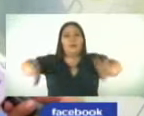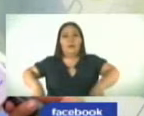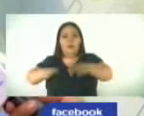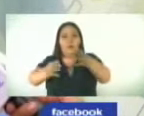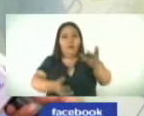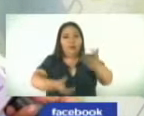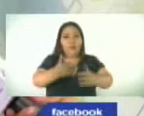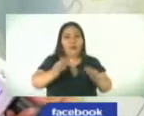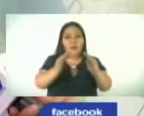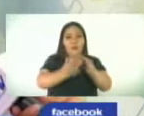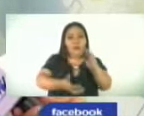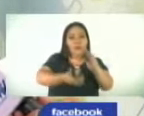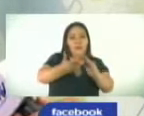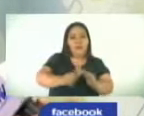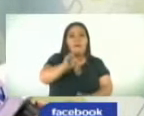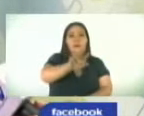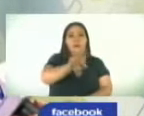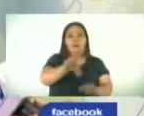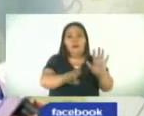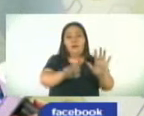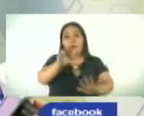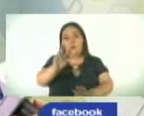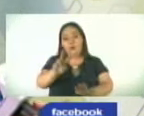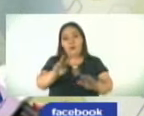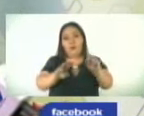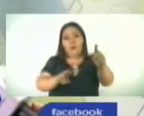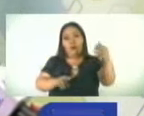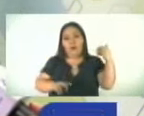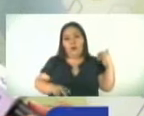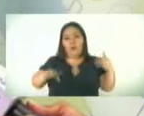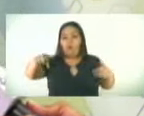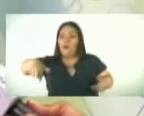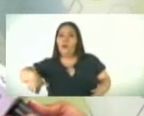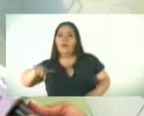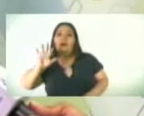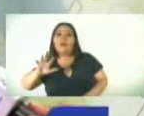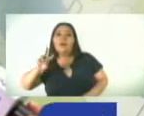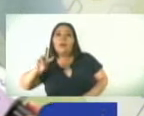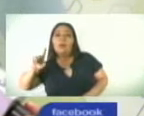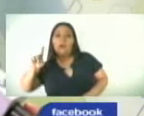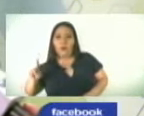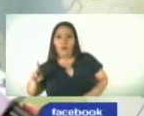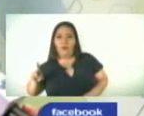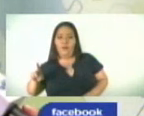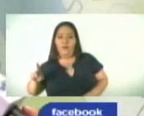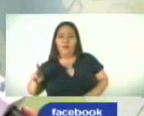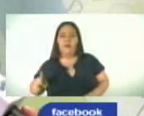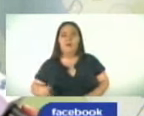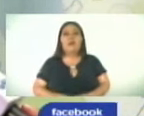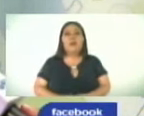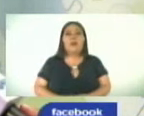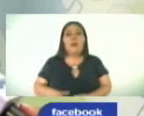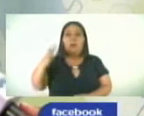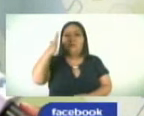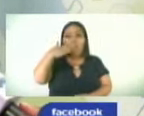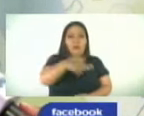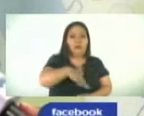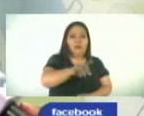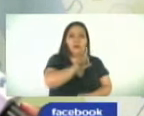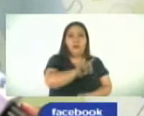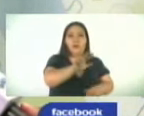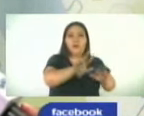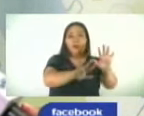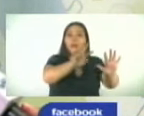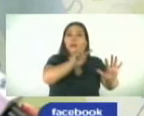Estructurales 362 en el 2023, 521 en el 2024, basureros 187